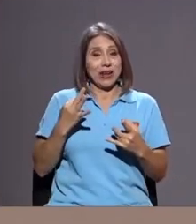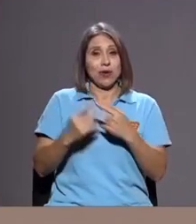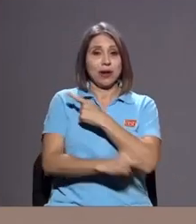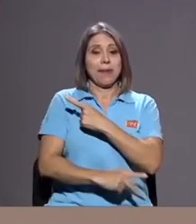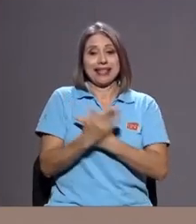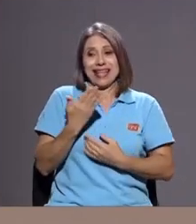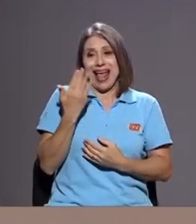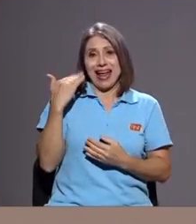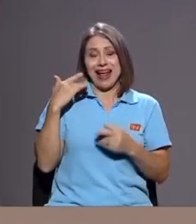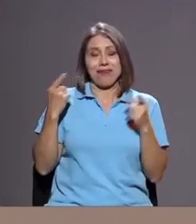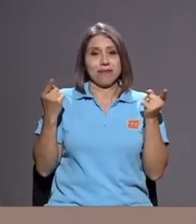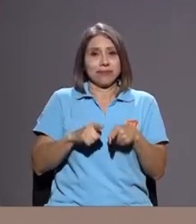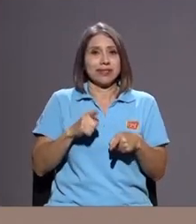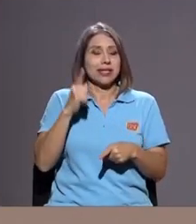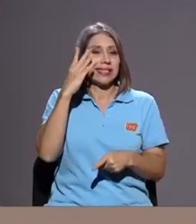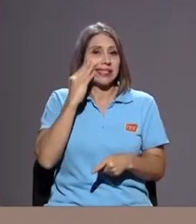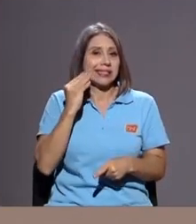circunstancia,